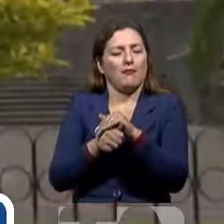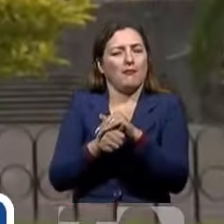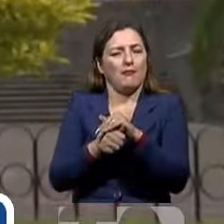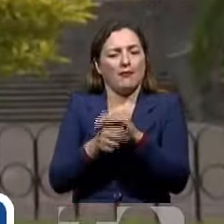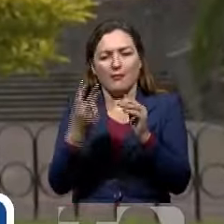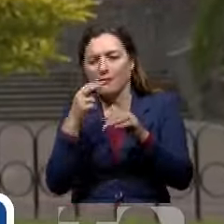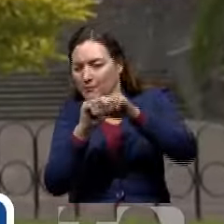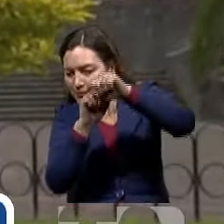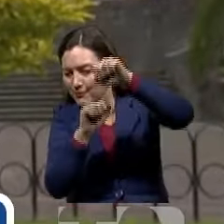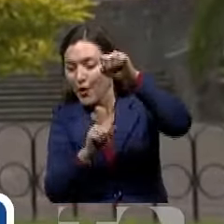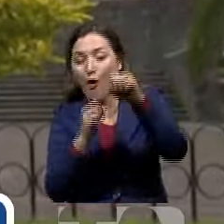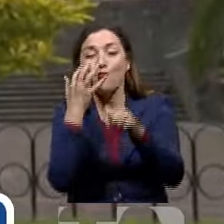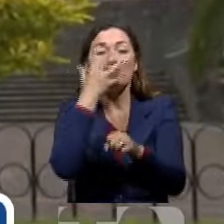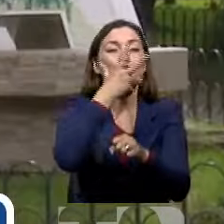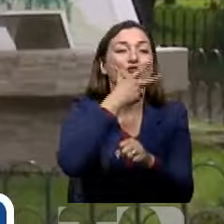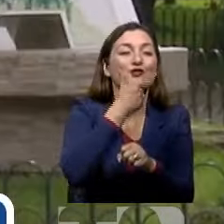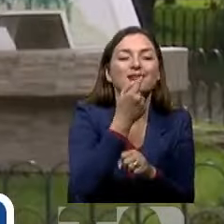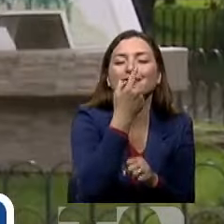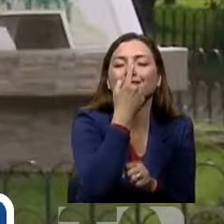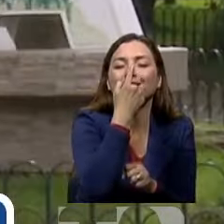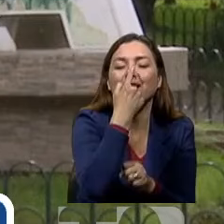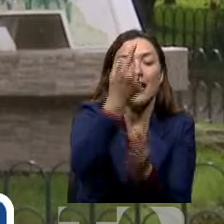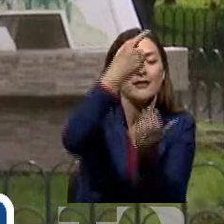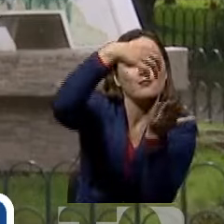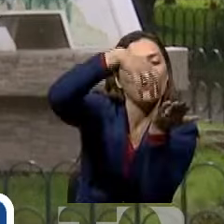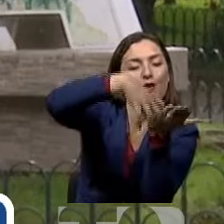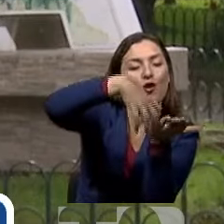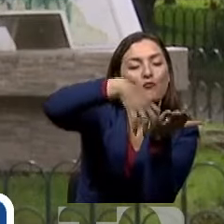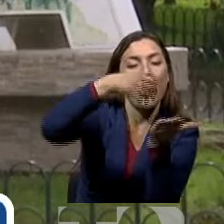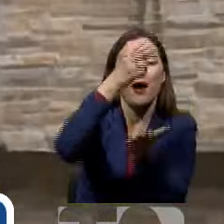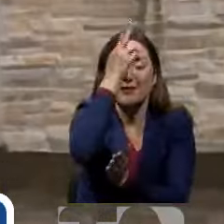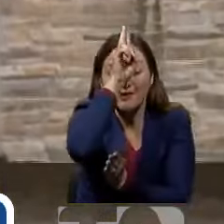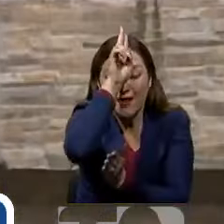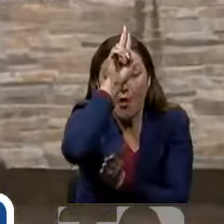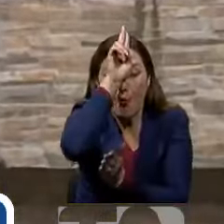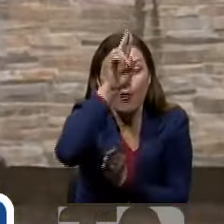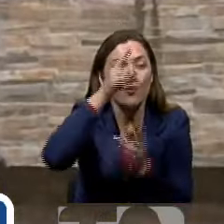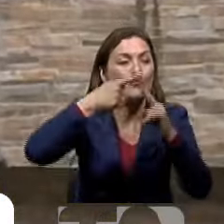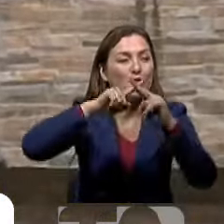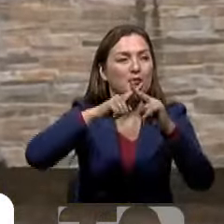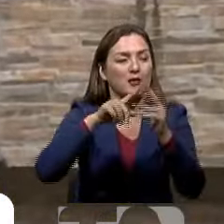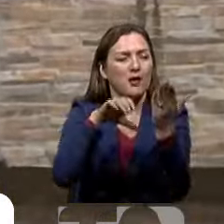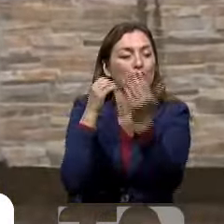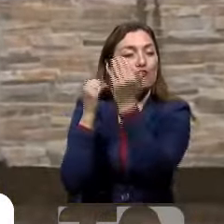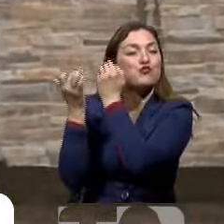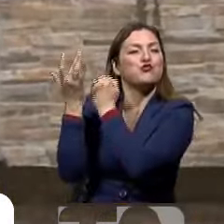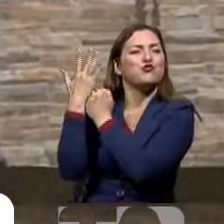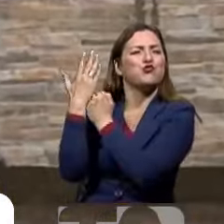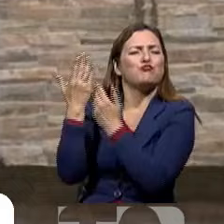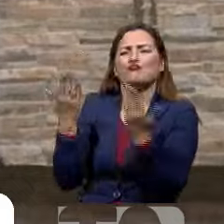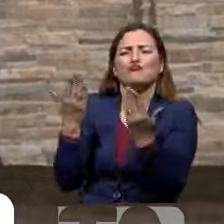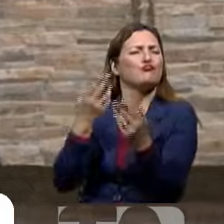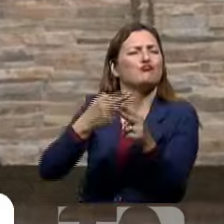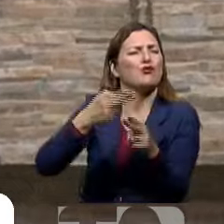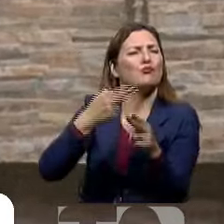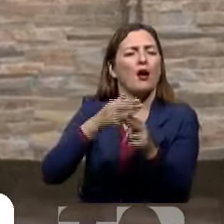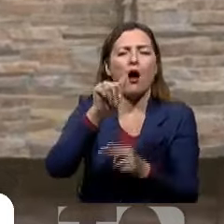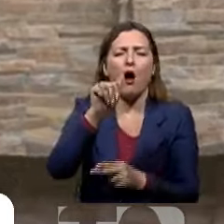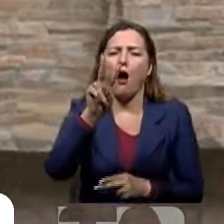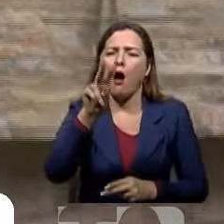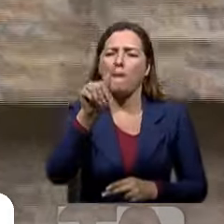La pintoresca parroquia de Atahualpa fue el punto de inicio. Esta parroquia anteriormente se la conocía como Abas